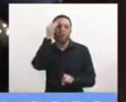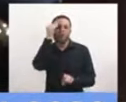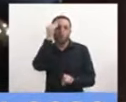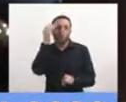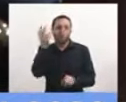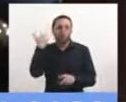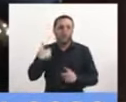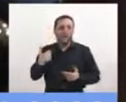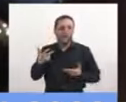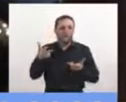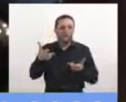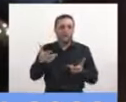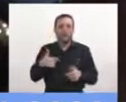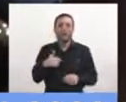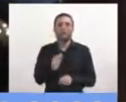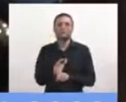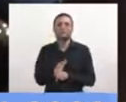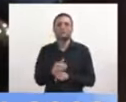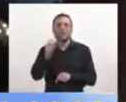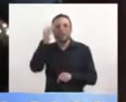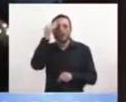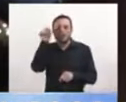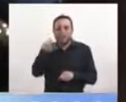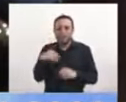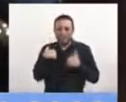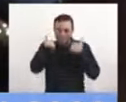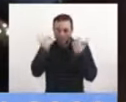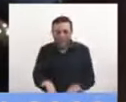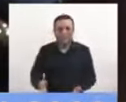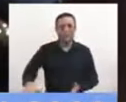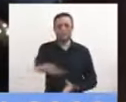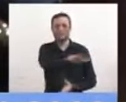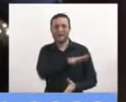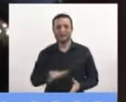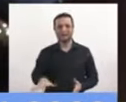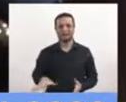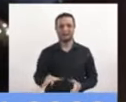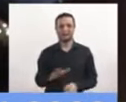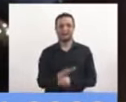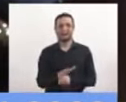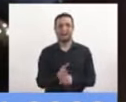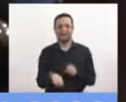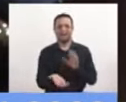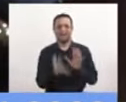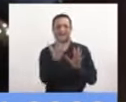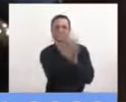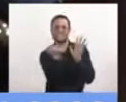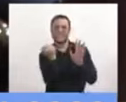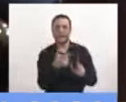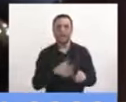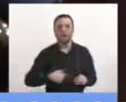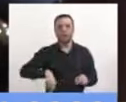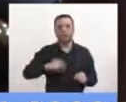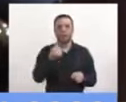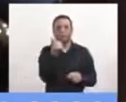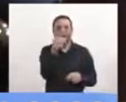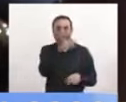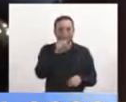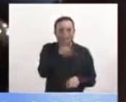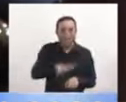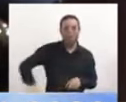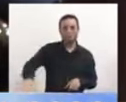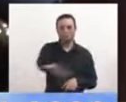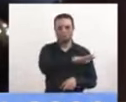político. Esta cultura de la apropiación, lo dije antes, es de todos, es una cultura de la Argentina. En más o en menos, más obsceno o